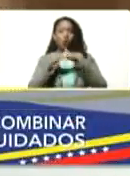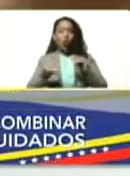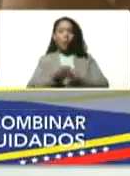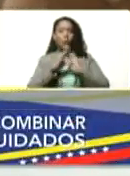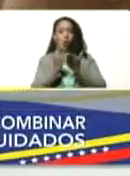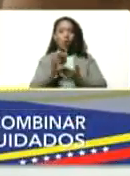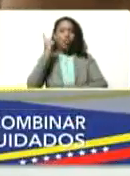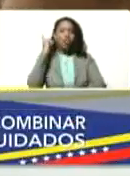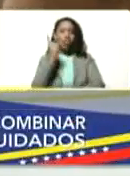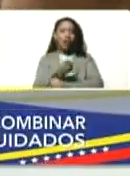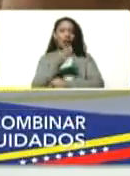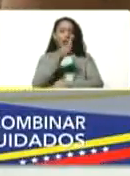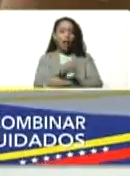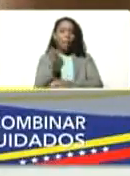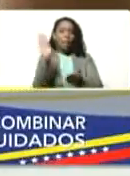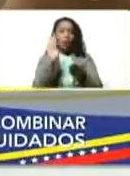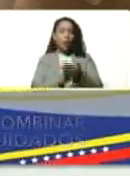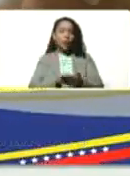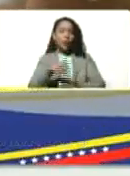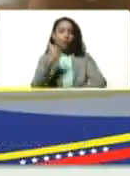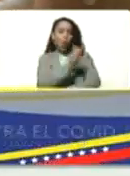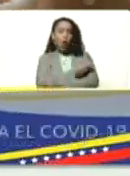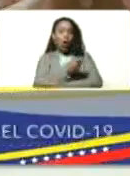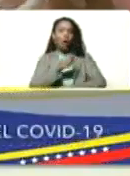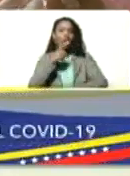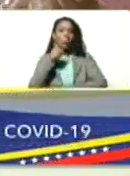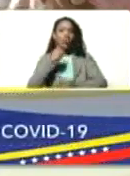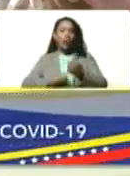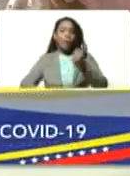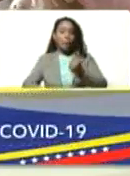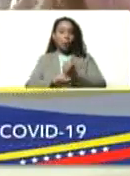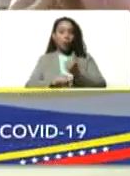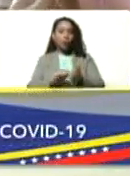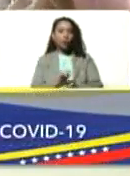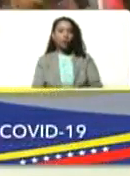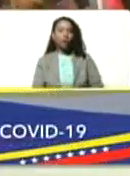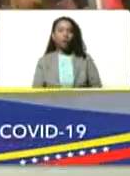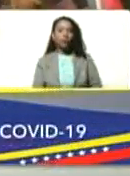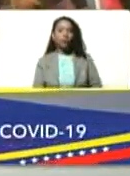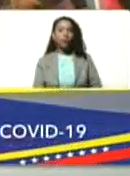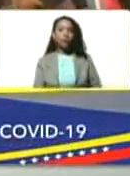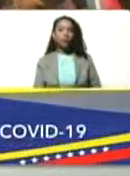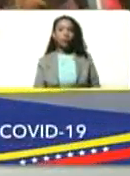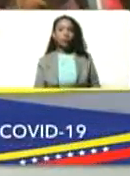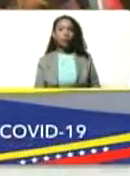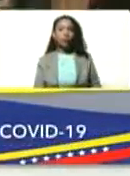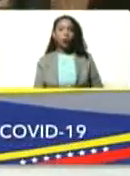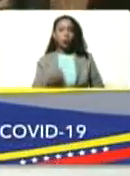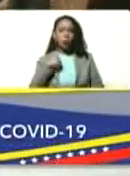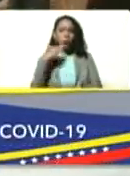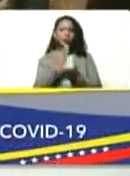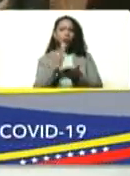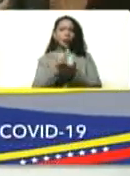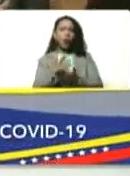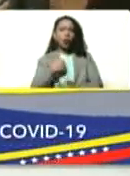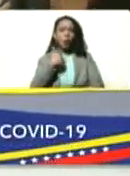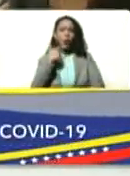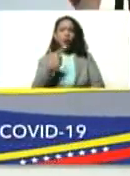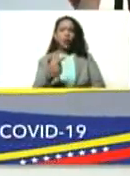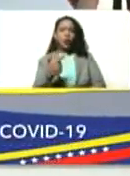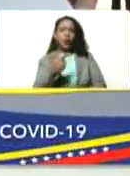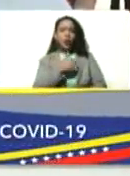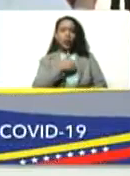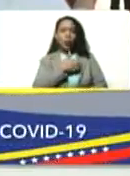mundo debe ir a ponerse la vacunación de refuerzo. Yo siempre he dicho que aspiro